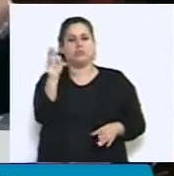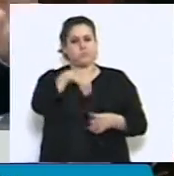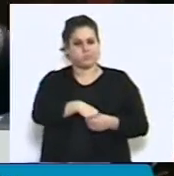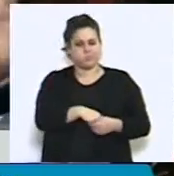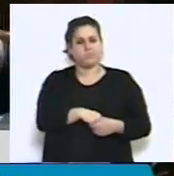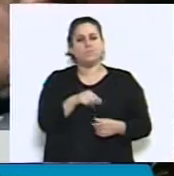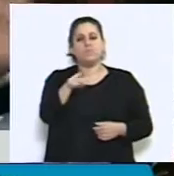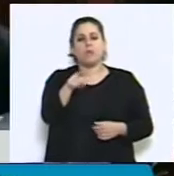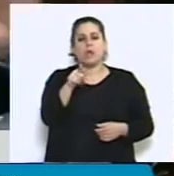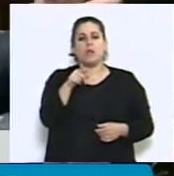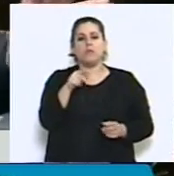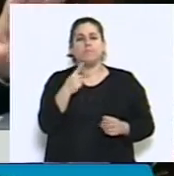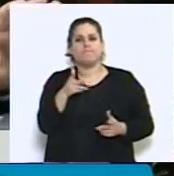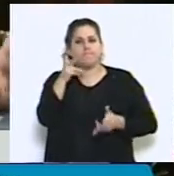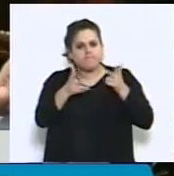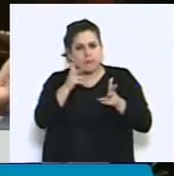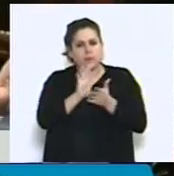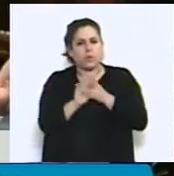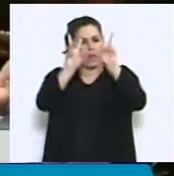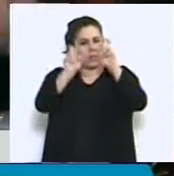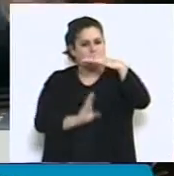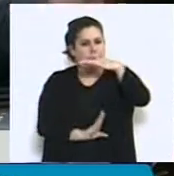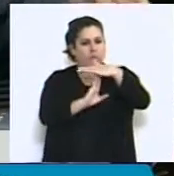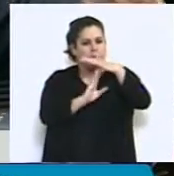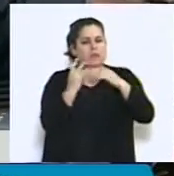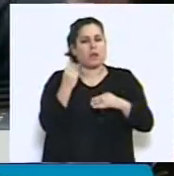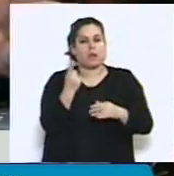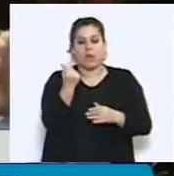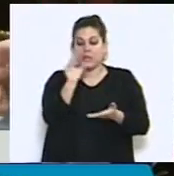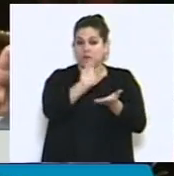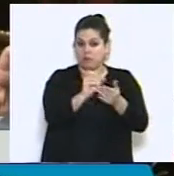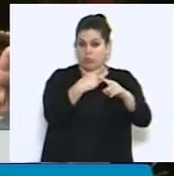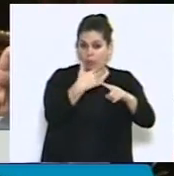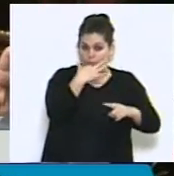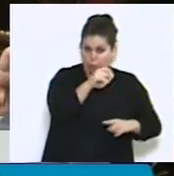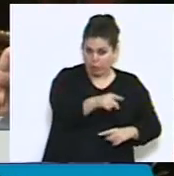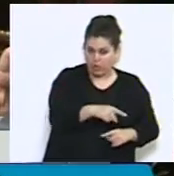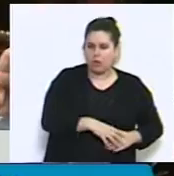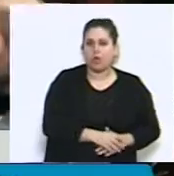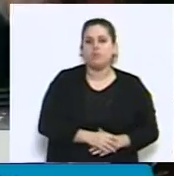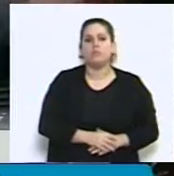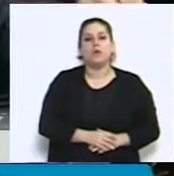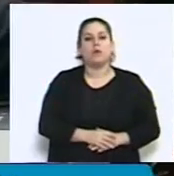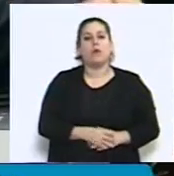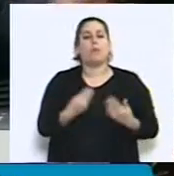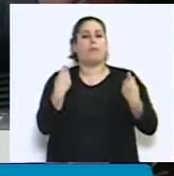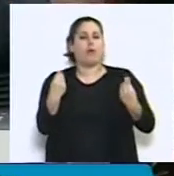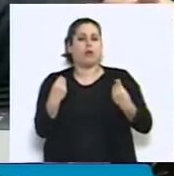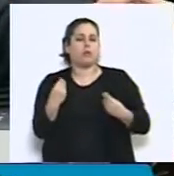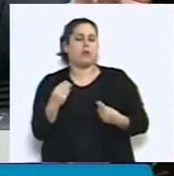ubicábamos un tema central del por qué la asignación universal por hijo. ¿Por qué